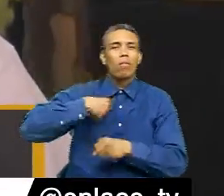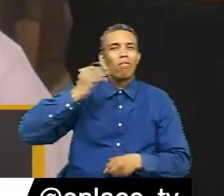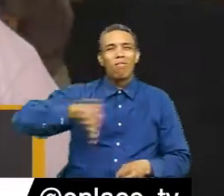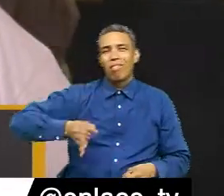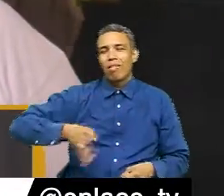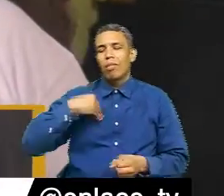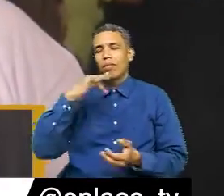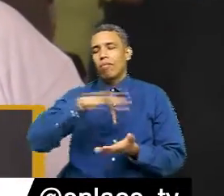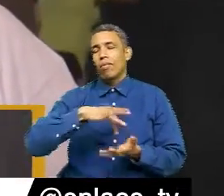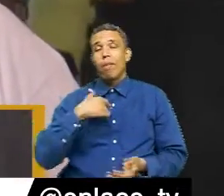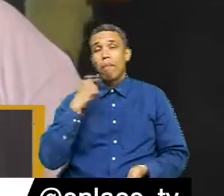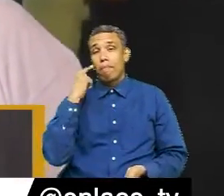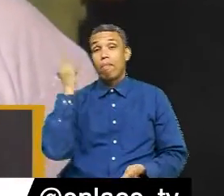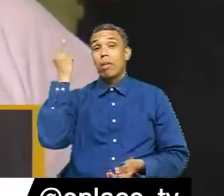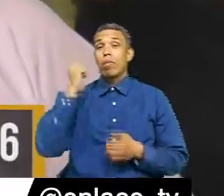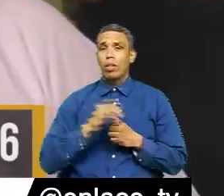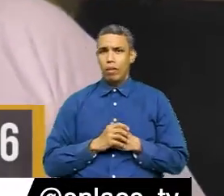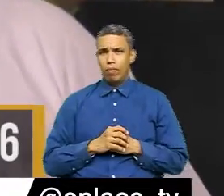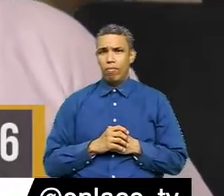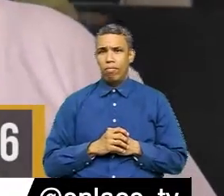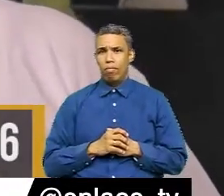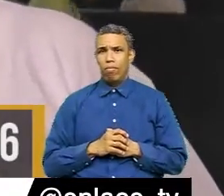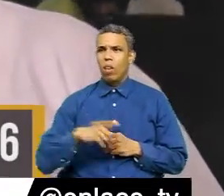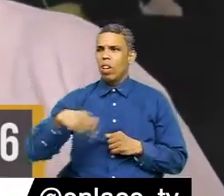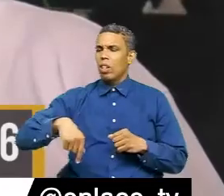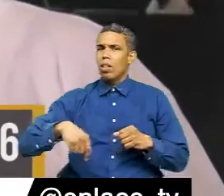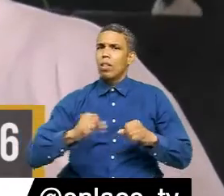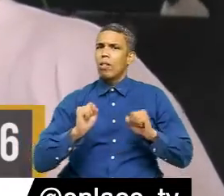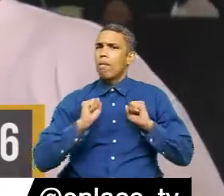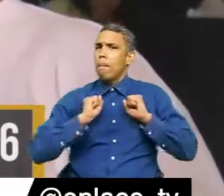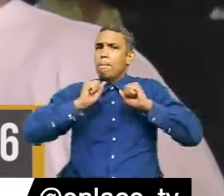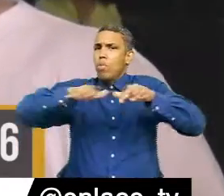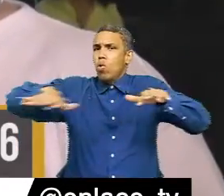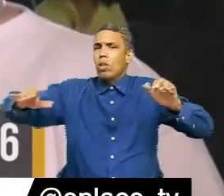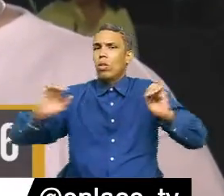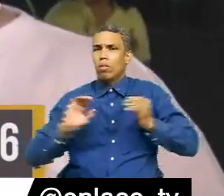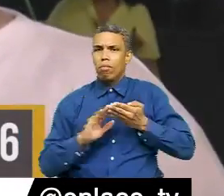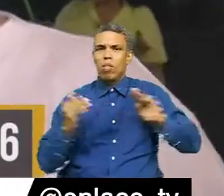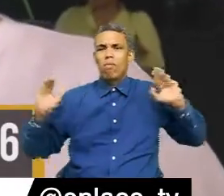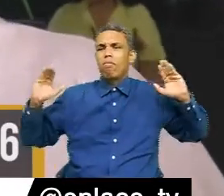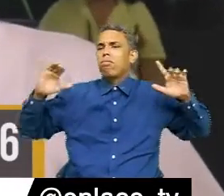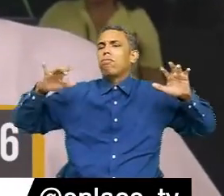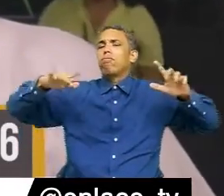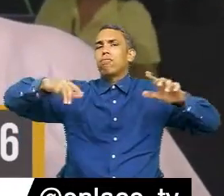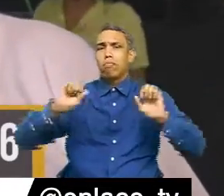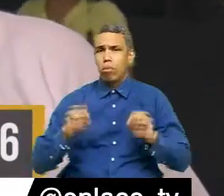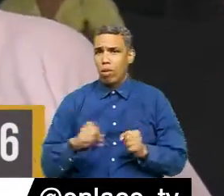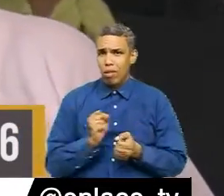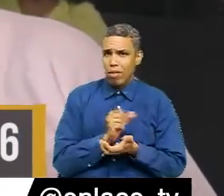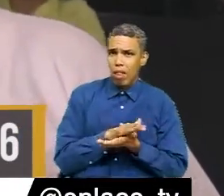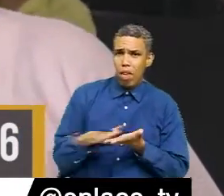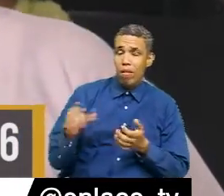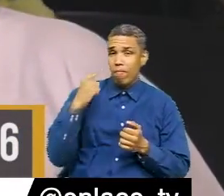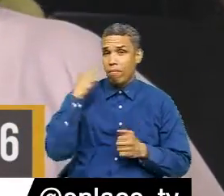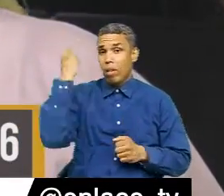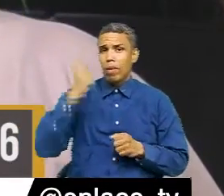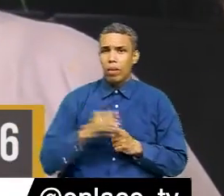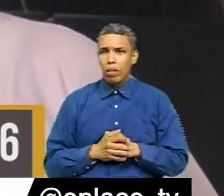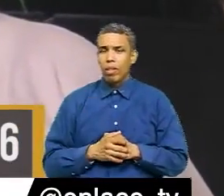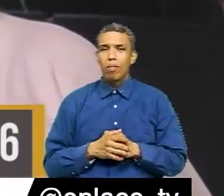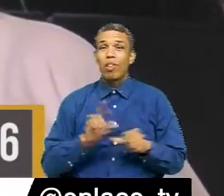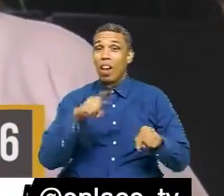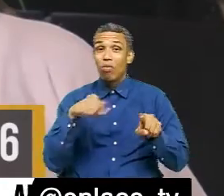primera vez que hacemos una maratón en espacio público. Creo que es importante porque desde que haya una persona que quiera escuchar cuentos vale la